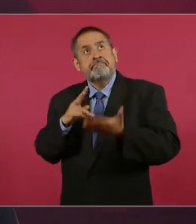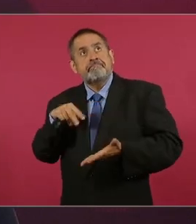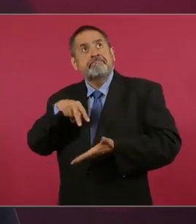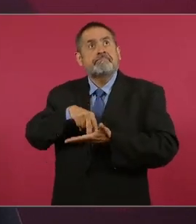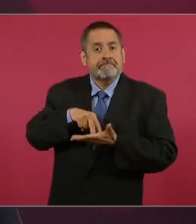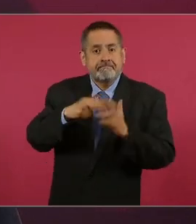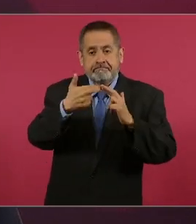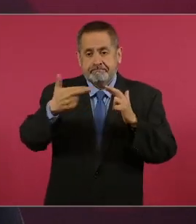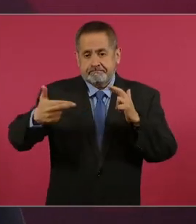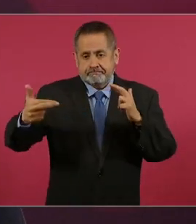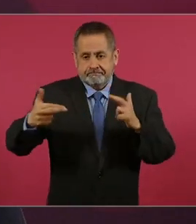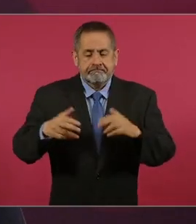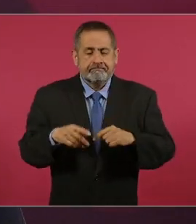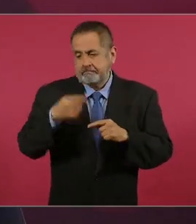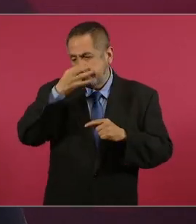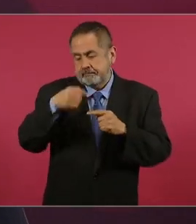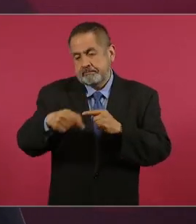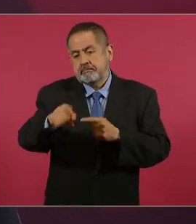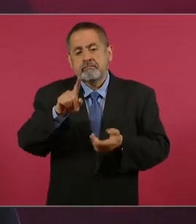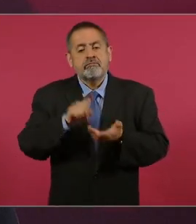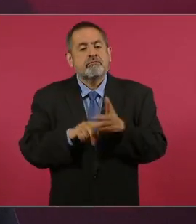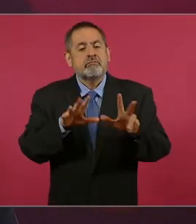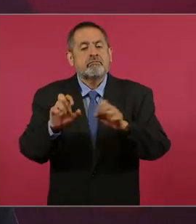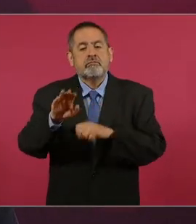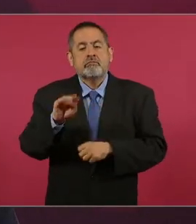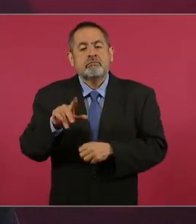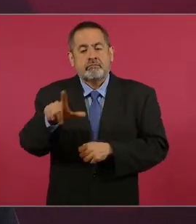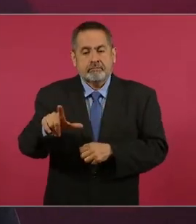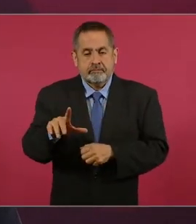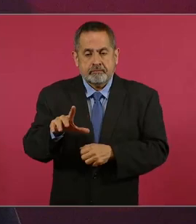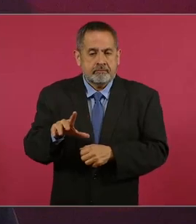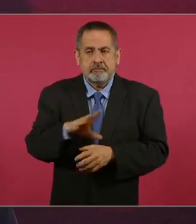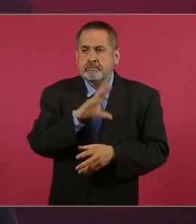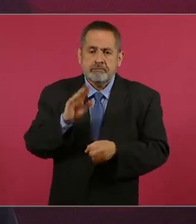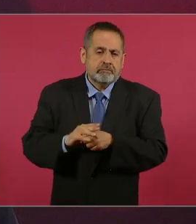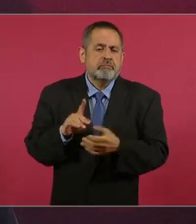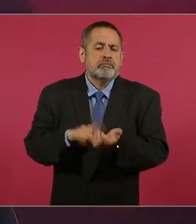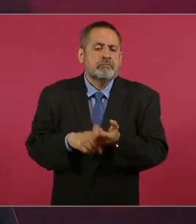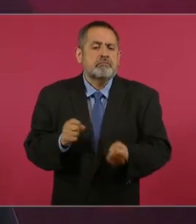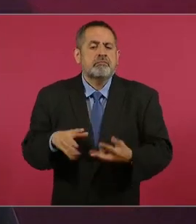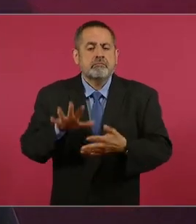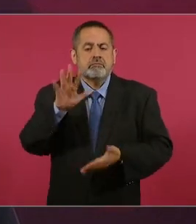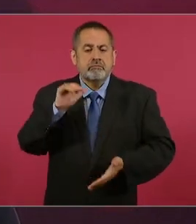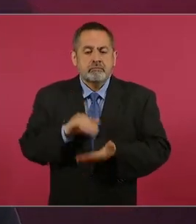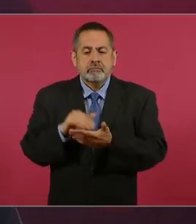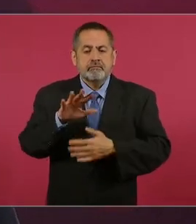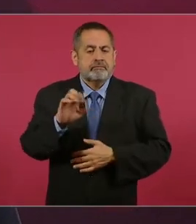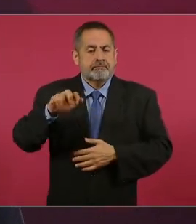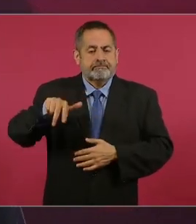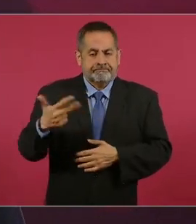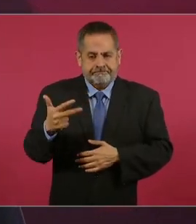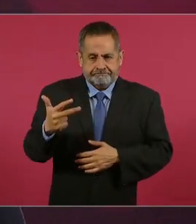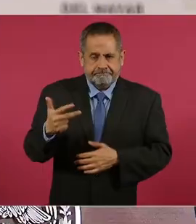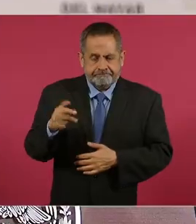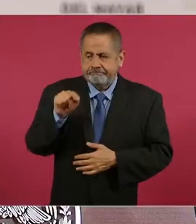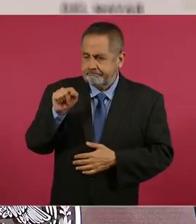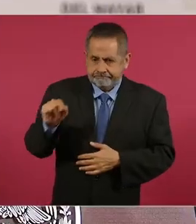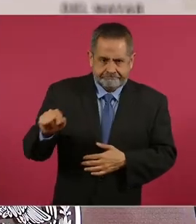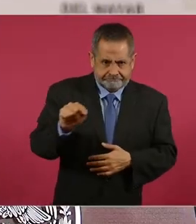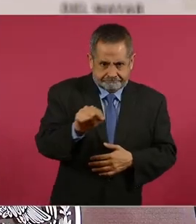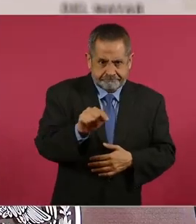terminar 1.897 para llegar a una meta de 5.513 torres.